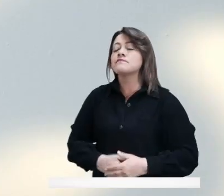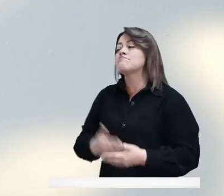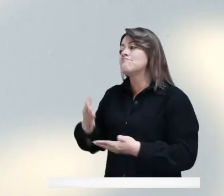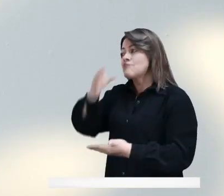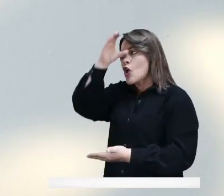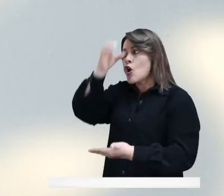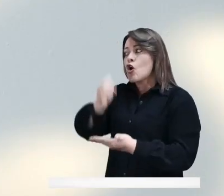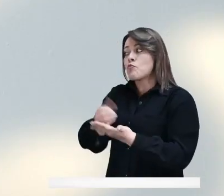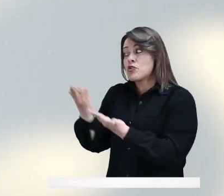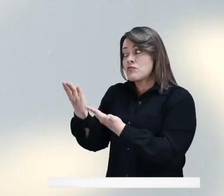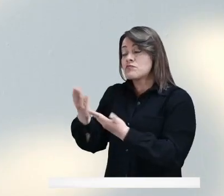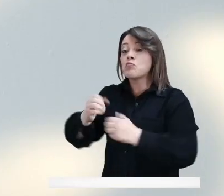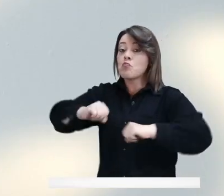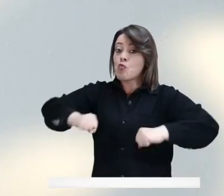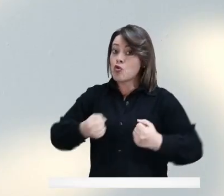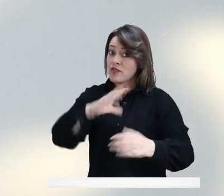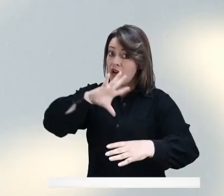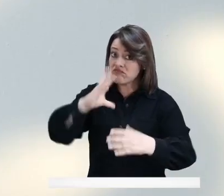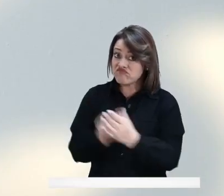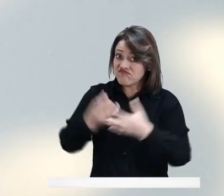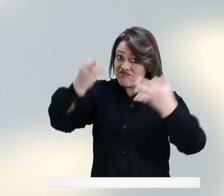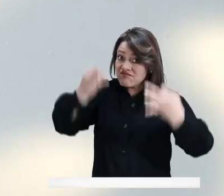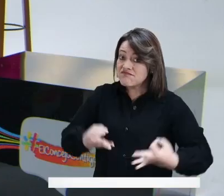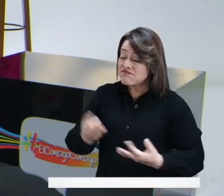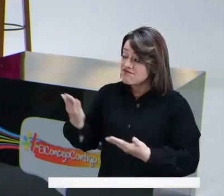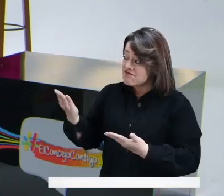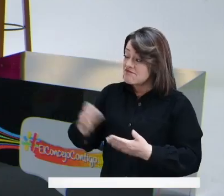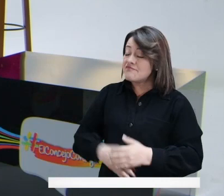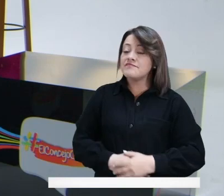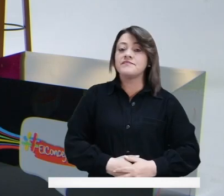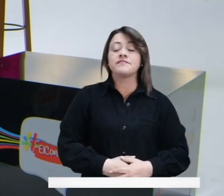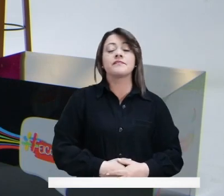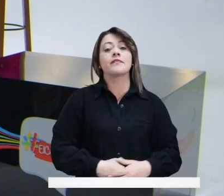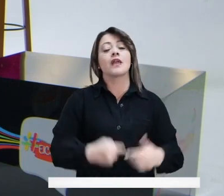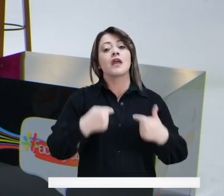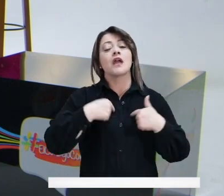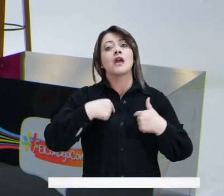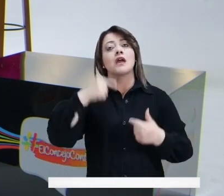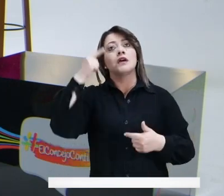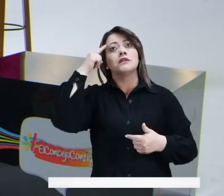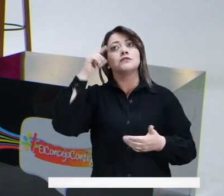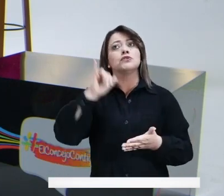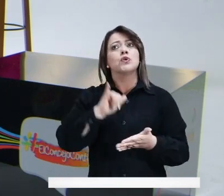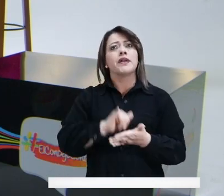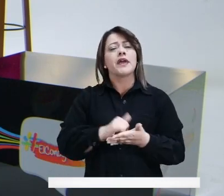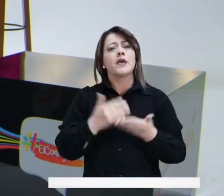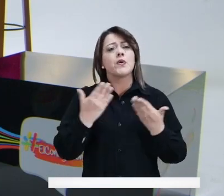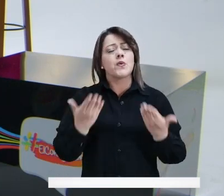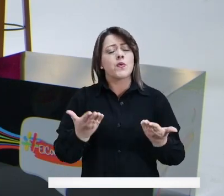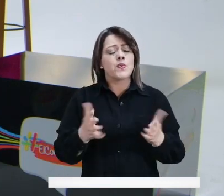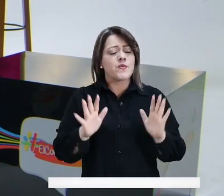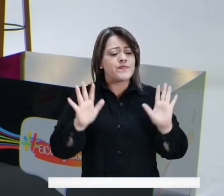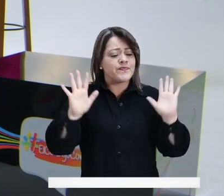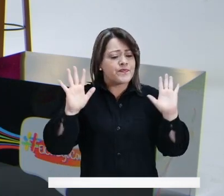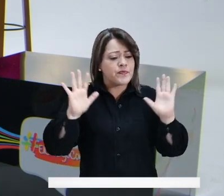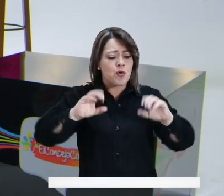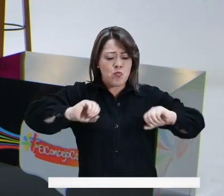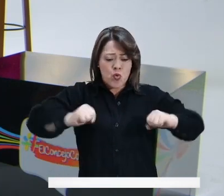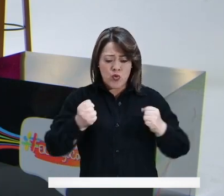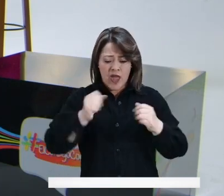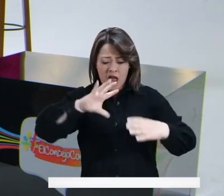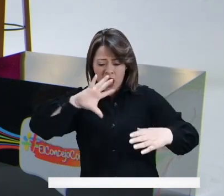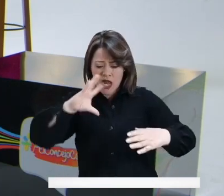Armando, ¿usted qué considera? ¿Es Bogotá una ciudad incluyente? Yo creo, Sabina y televidentes,